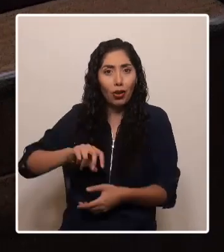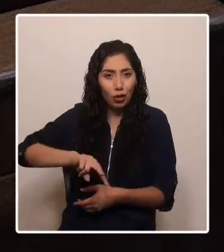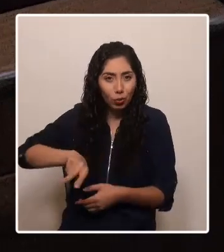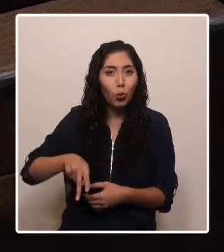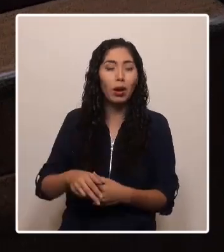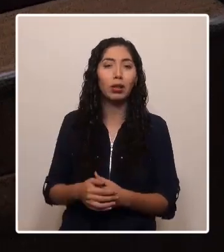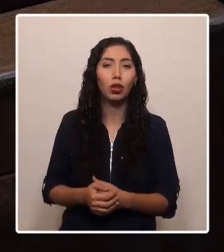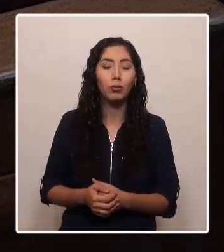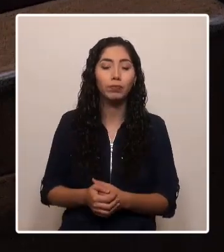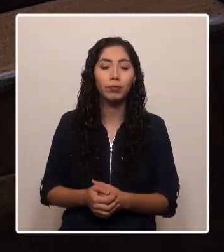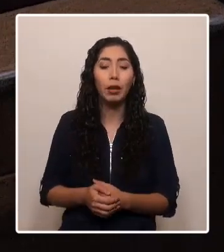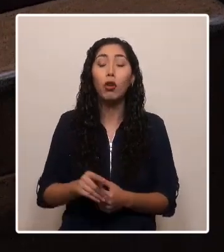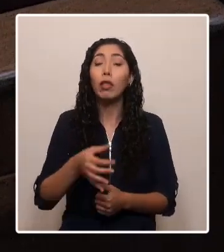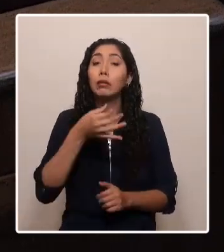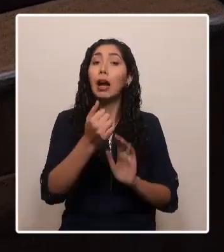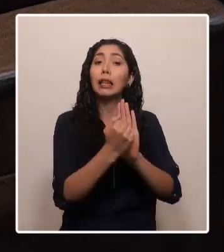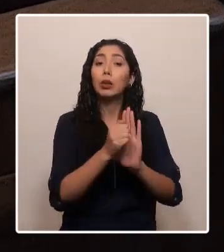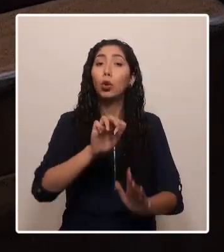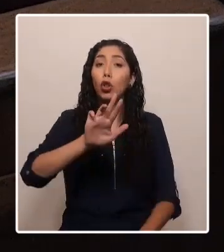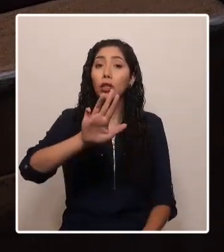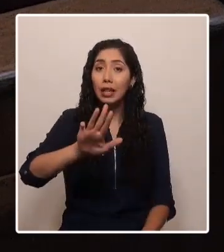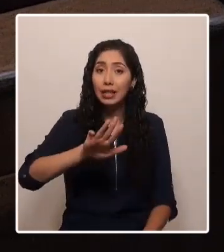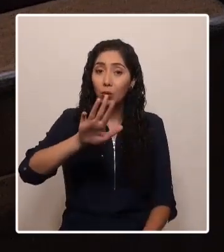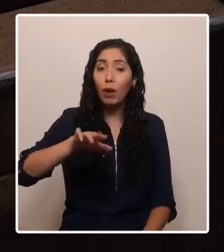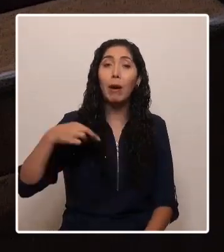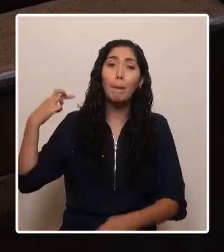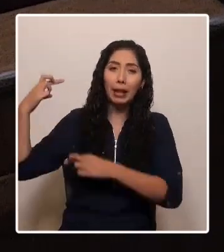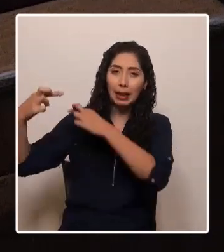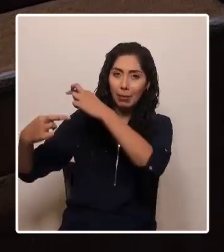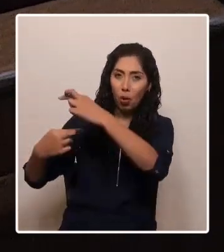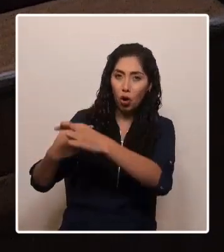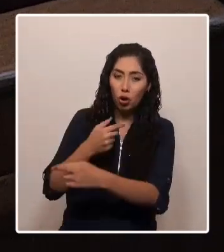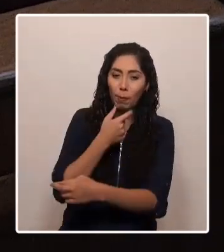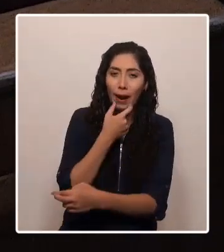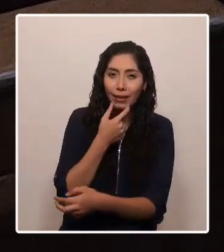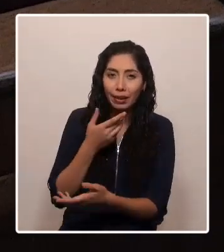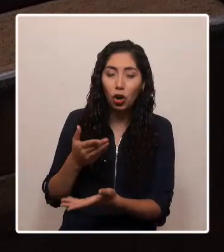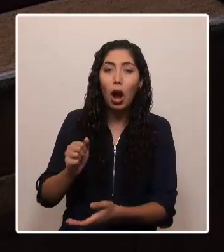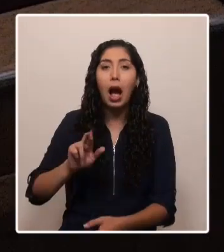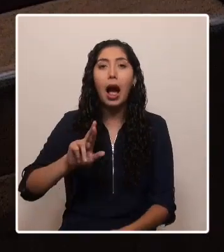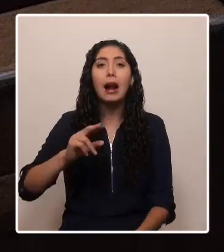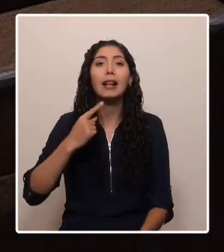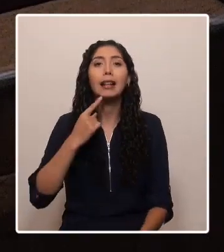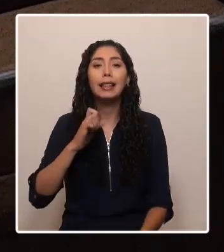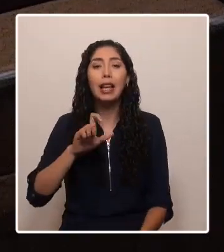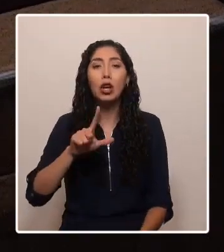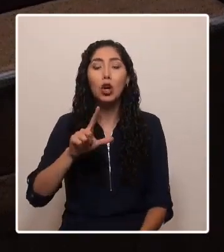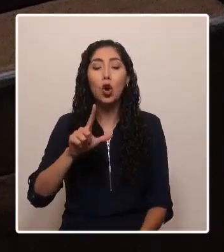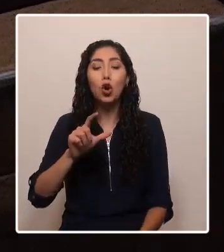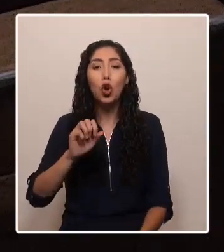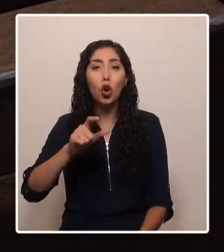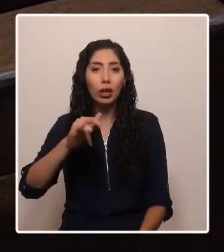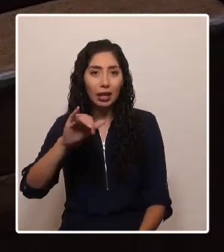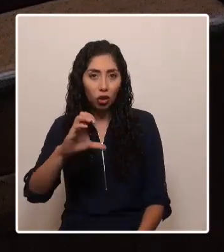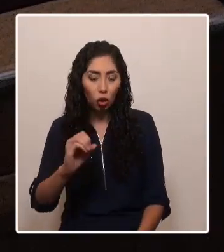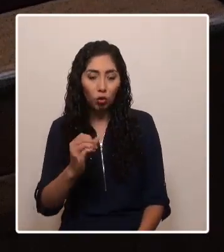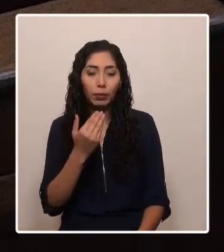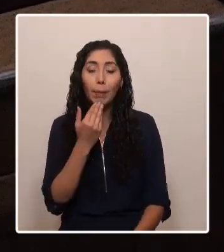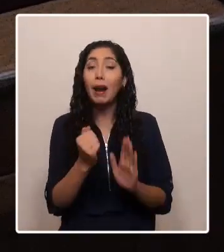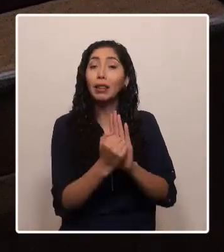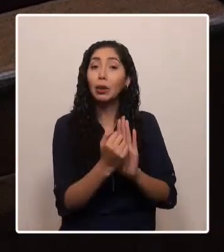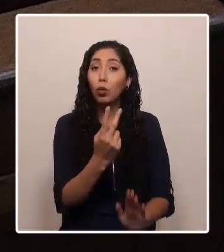artículos 19, Patrimonio Paleontológico y Arqueológico, artículo 22, Tesoro Humano Vivo, que no es ley.